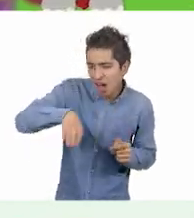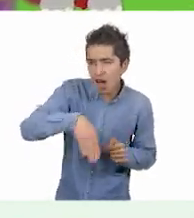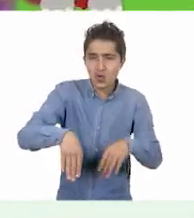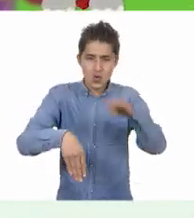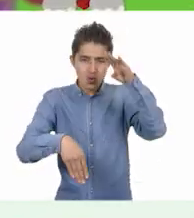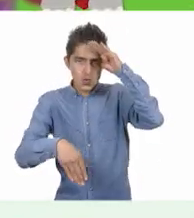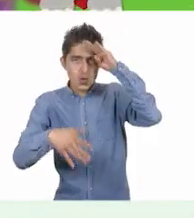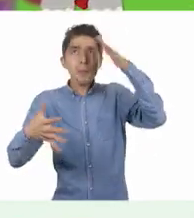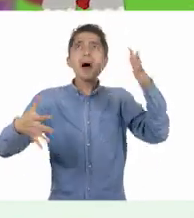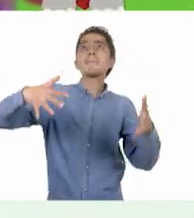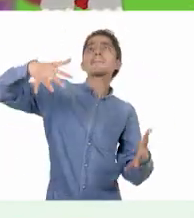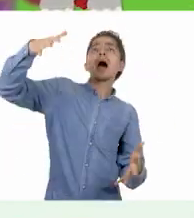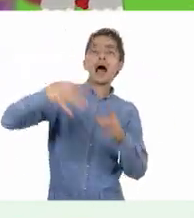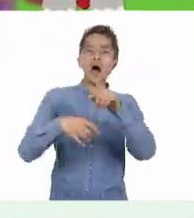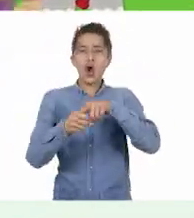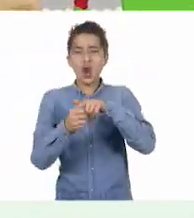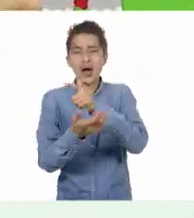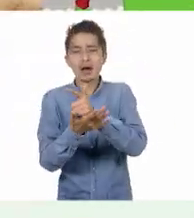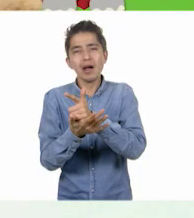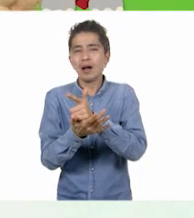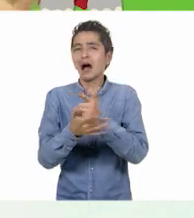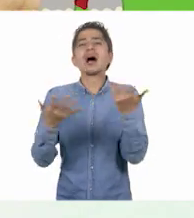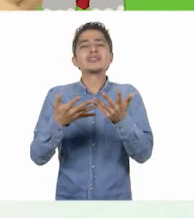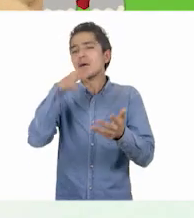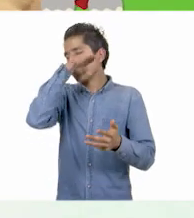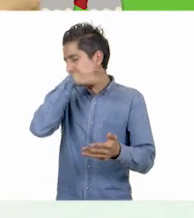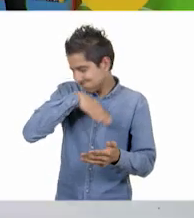grande, es color gris y hace...